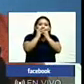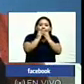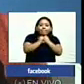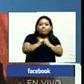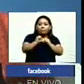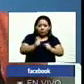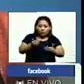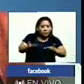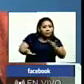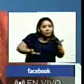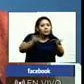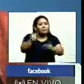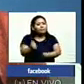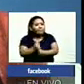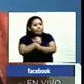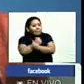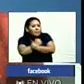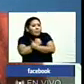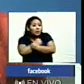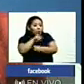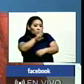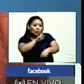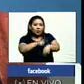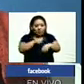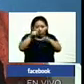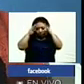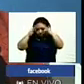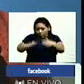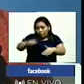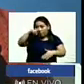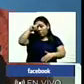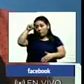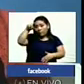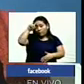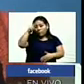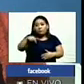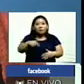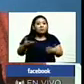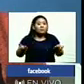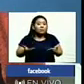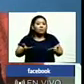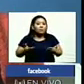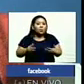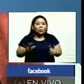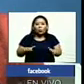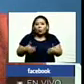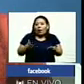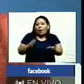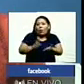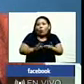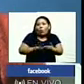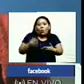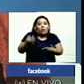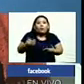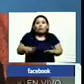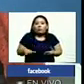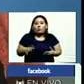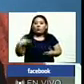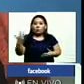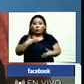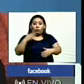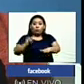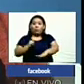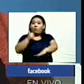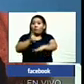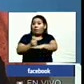deseo de poder servir, de poder amar, de poder dar un poquito de su tiempo, es haciendo esto, no tiene precio. De verdad,